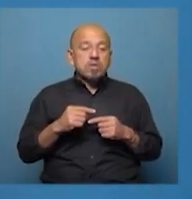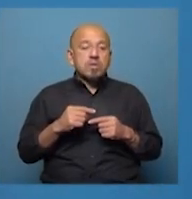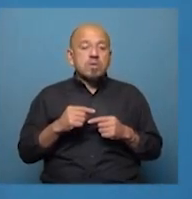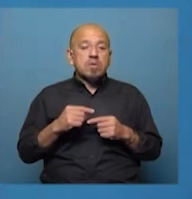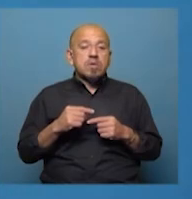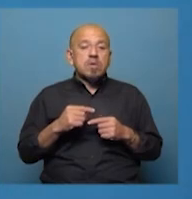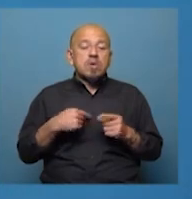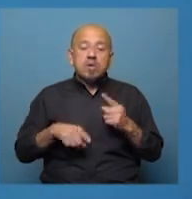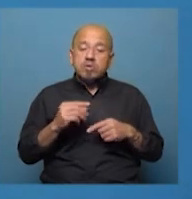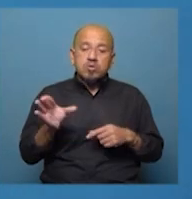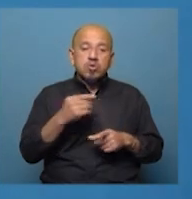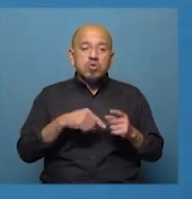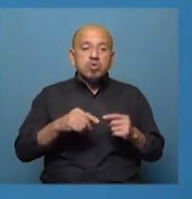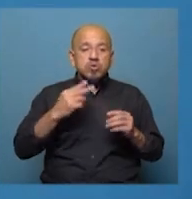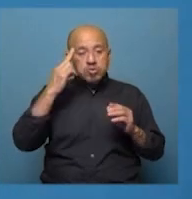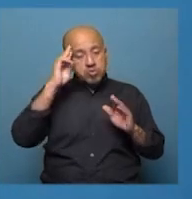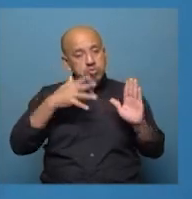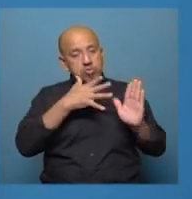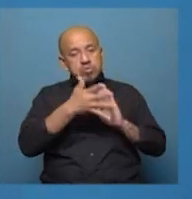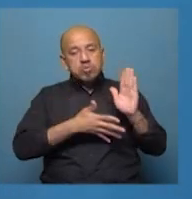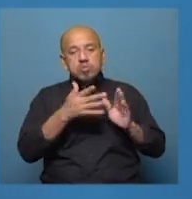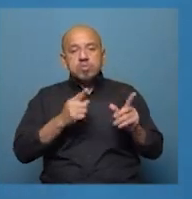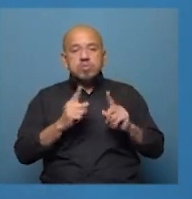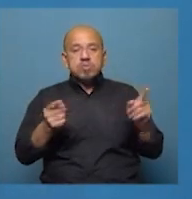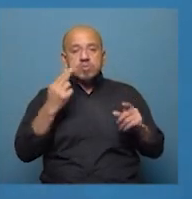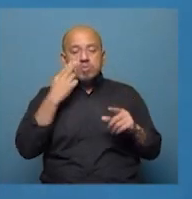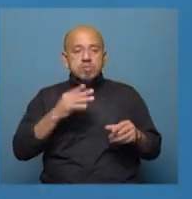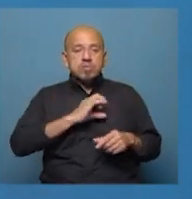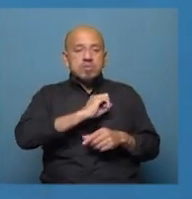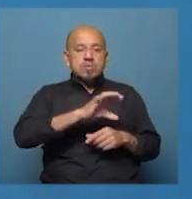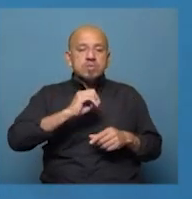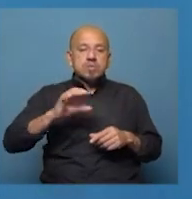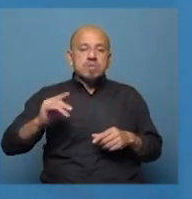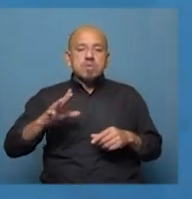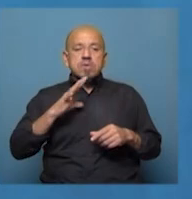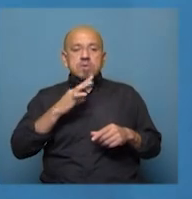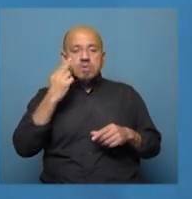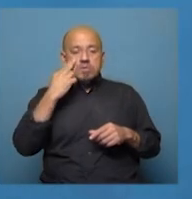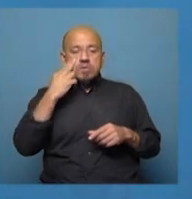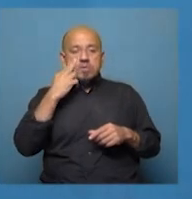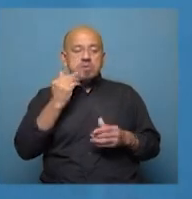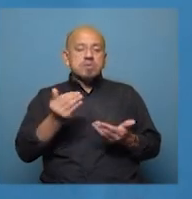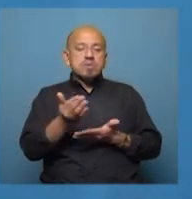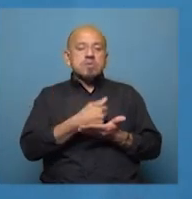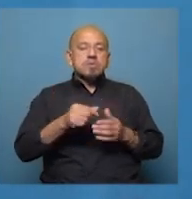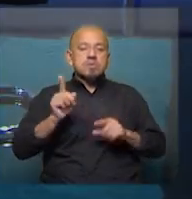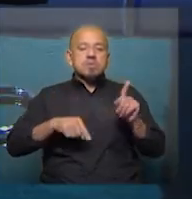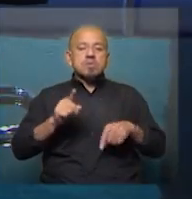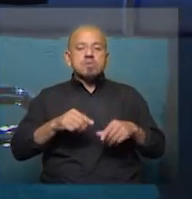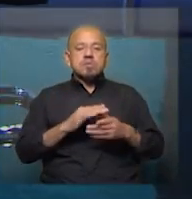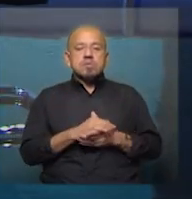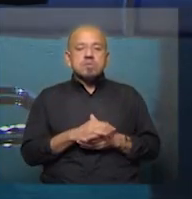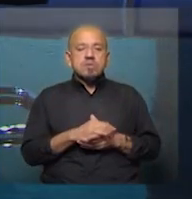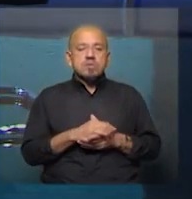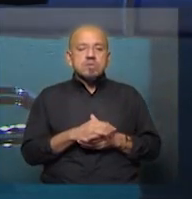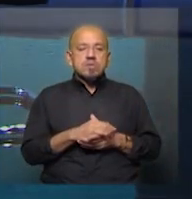tiempo y en todo el país deja de ser un problema de distribución Acá hay un problema de recortes y de gestión mencionabas al